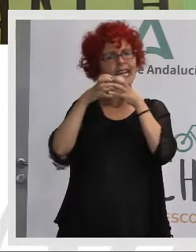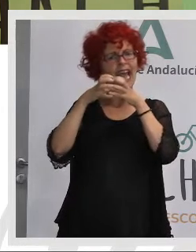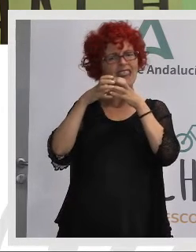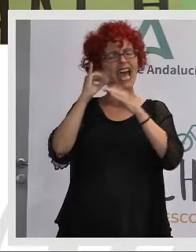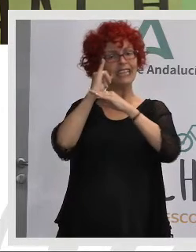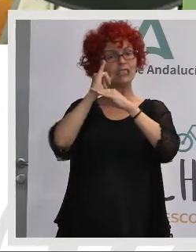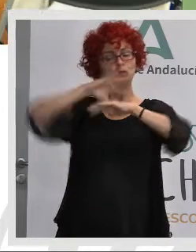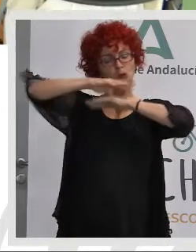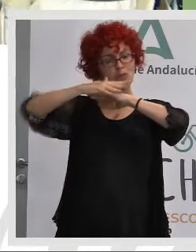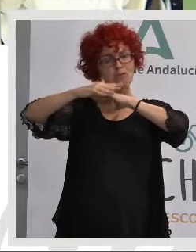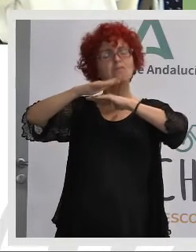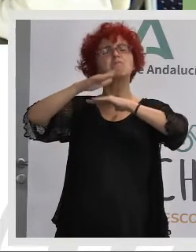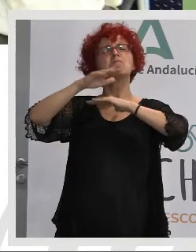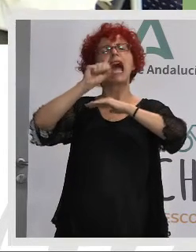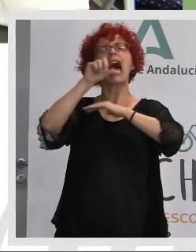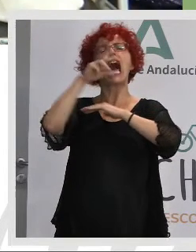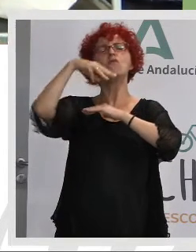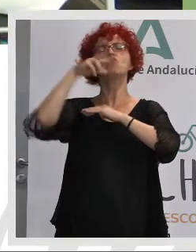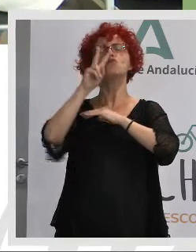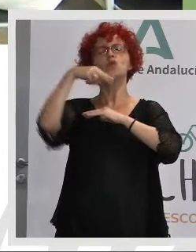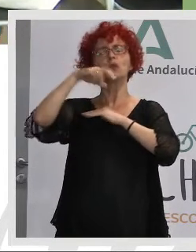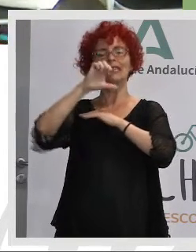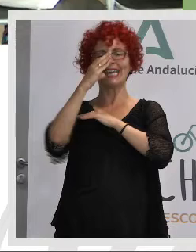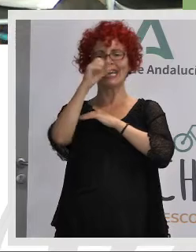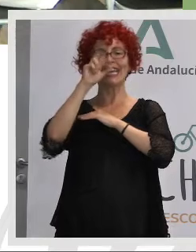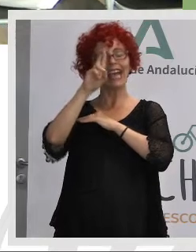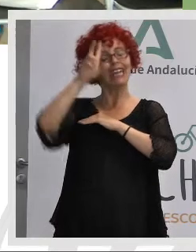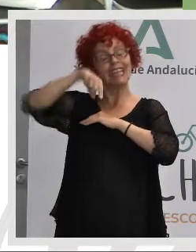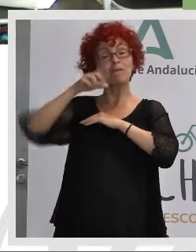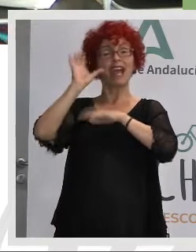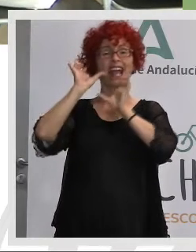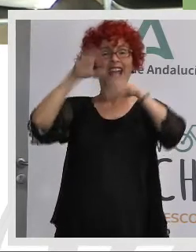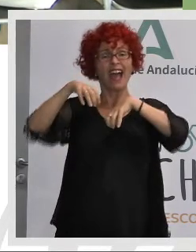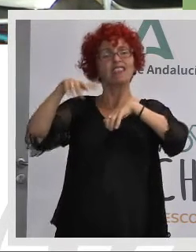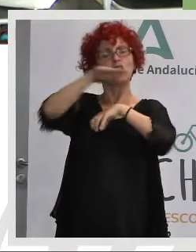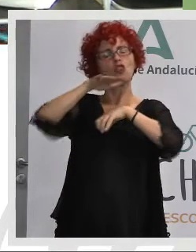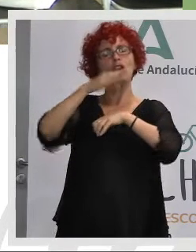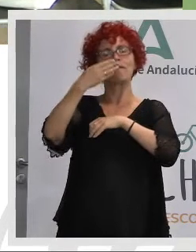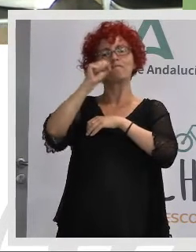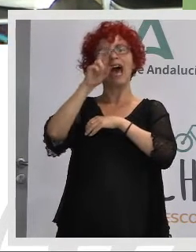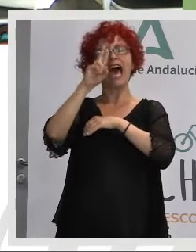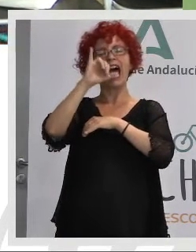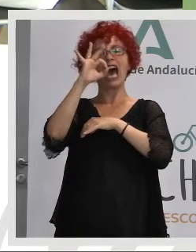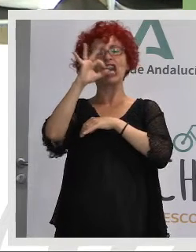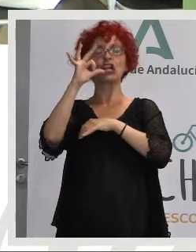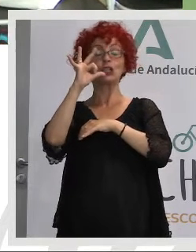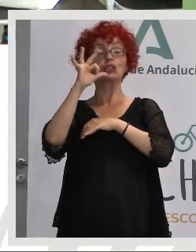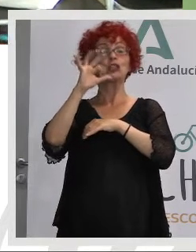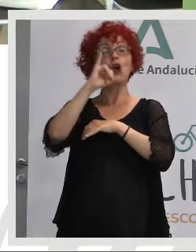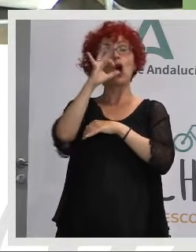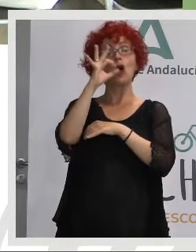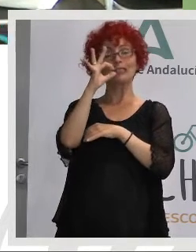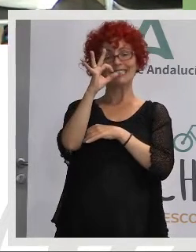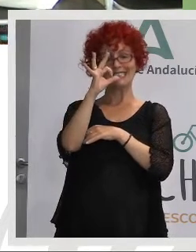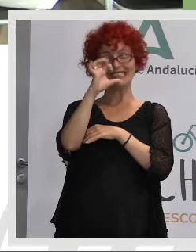al IES Carlos Cano de Los Barrios y, por supuesto, al Colegio Josefina Pascual de Cádiz. Ellos son nuestros protagonistas el día de